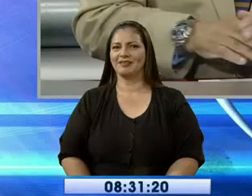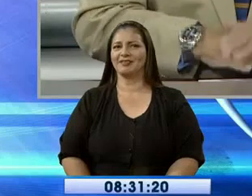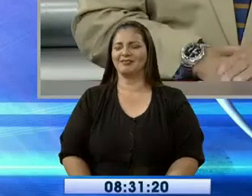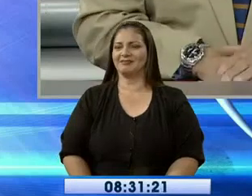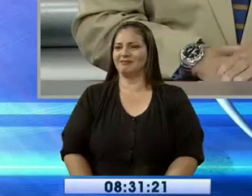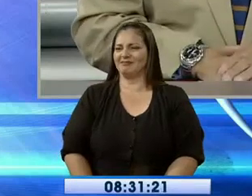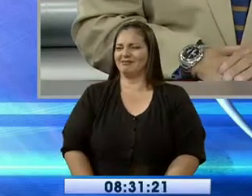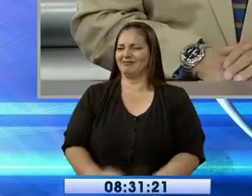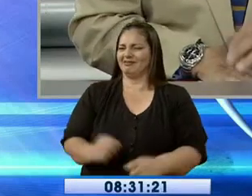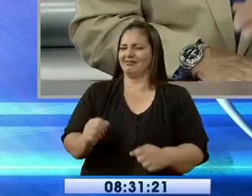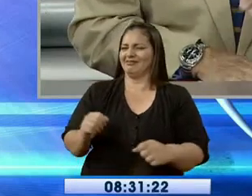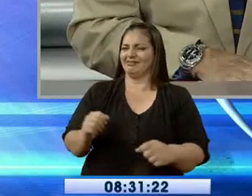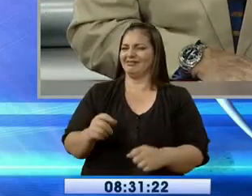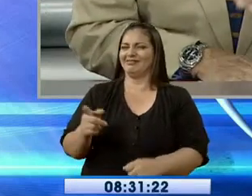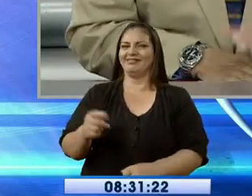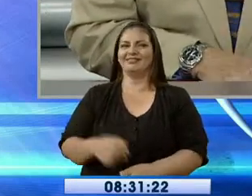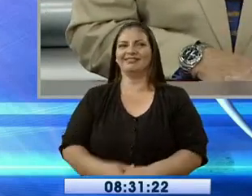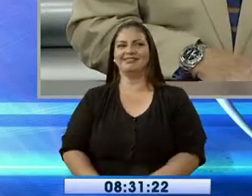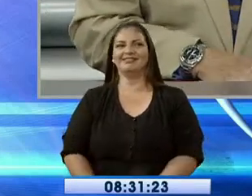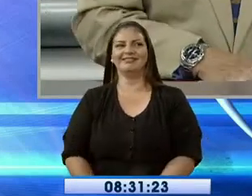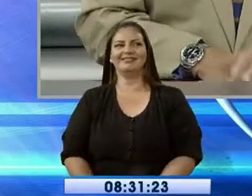sabía que estabas encima de una cebra.